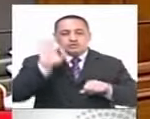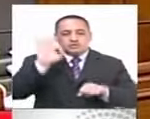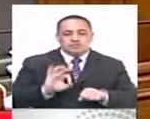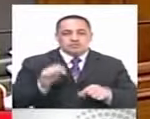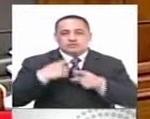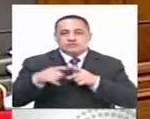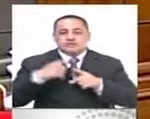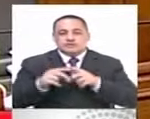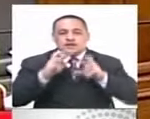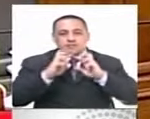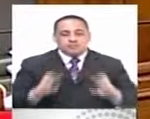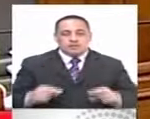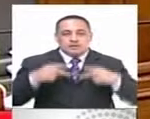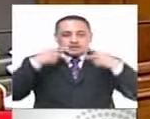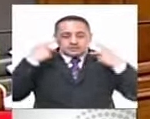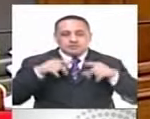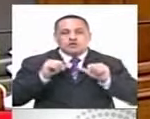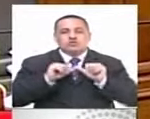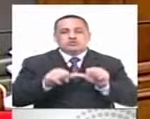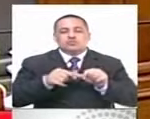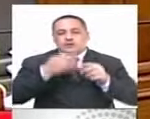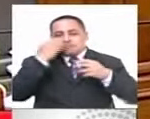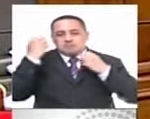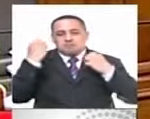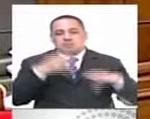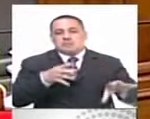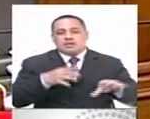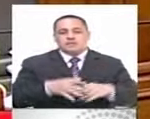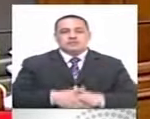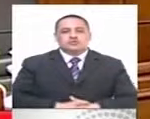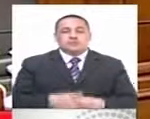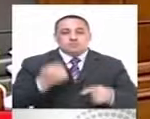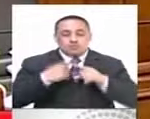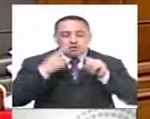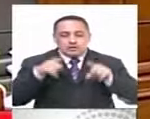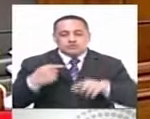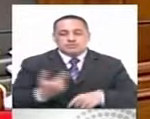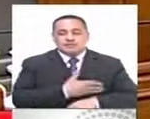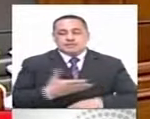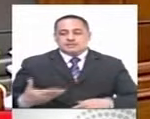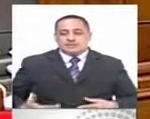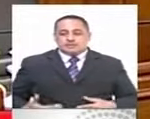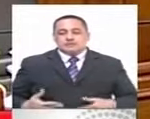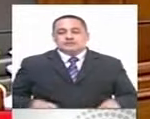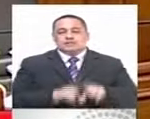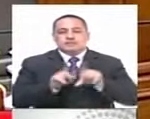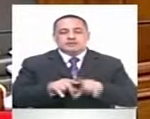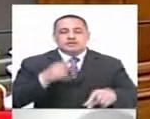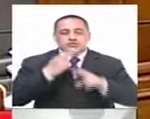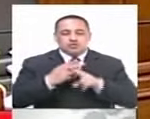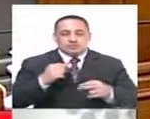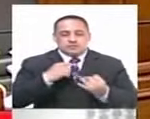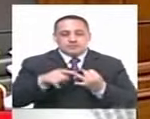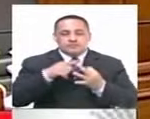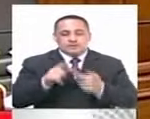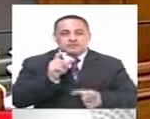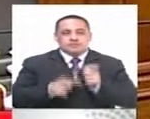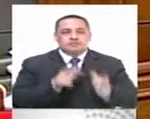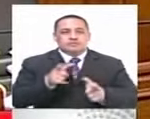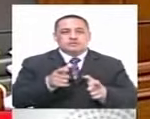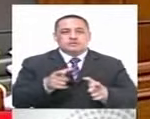los pueblos amazónicos siguen abandonados. Por eso, presidenta, en nombre de esos pueblos,